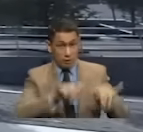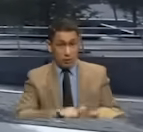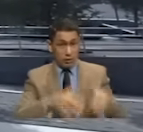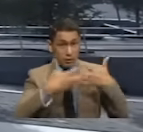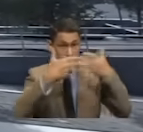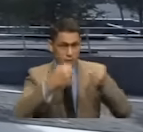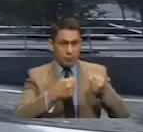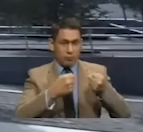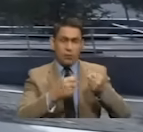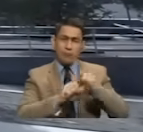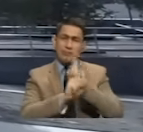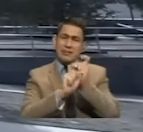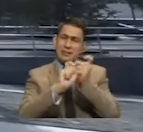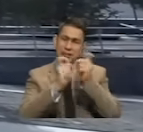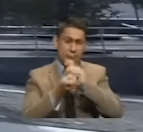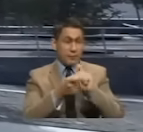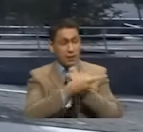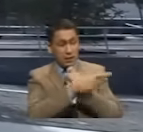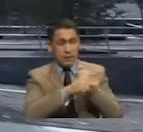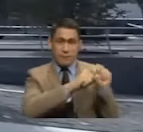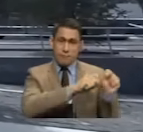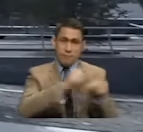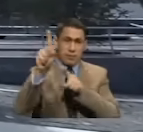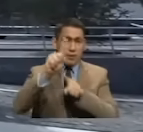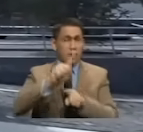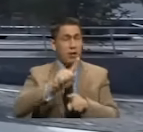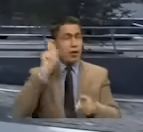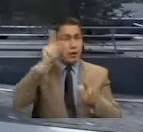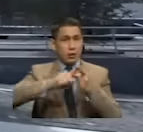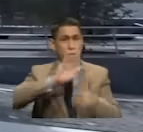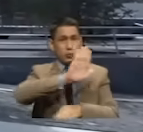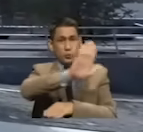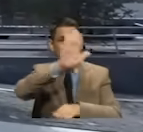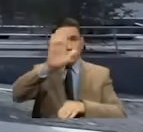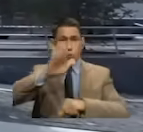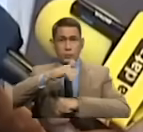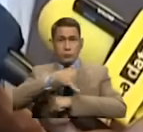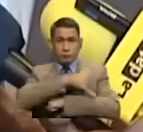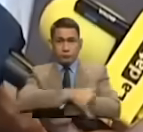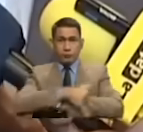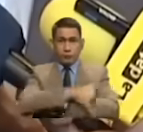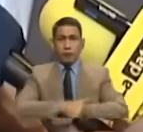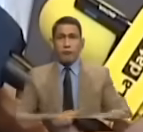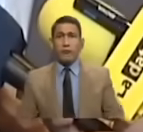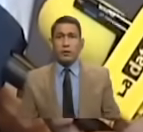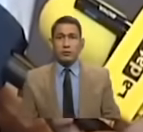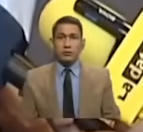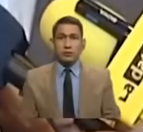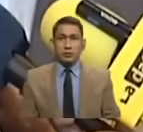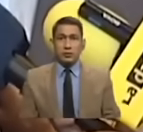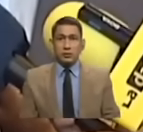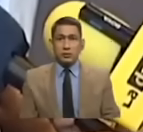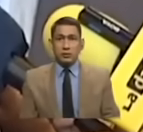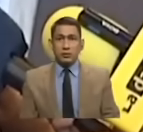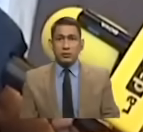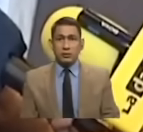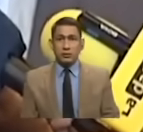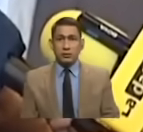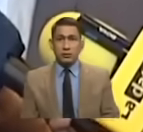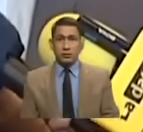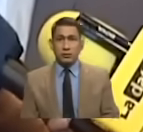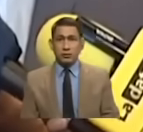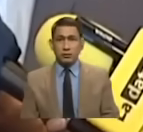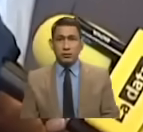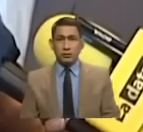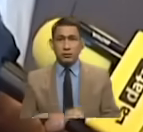un proyecto de ley para que ellos no puedan regresar a Ecuador en al menos 10 años. Extender el periodo de tiempo de reingreso a